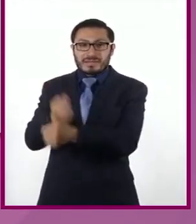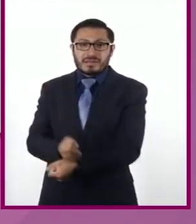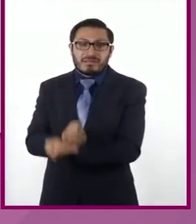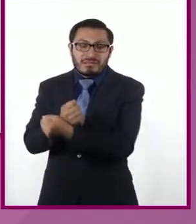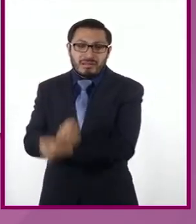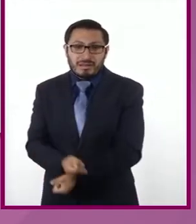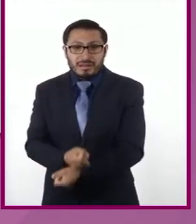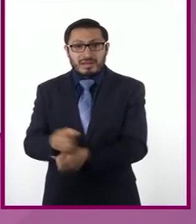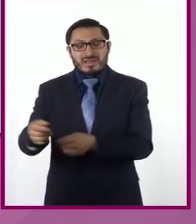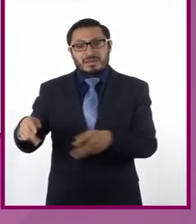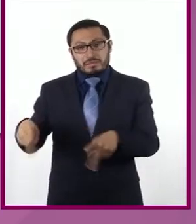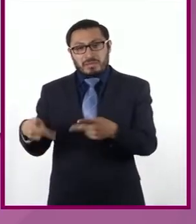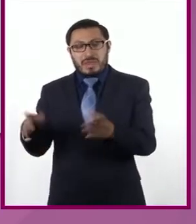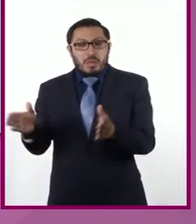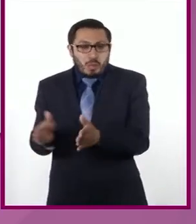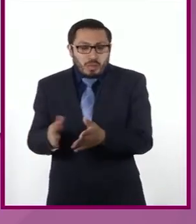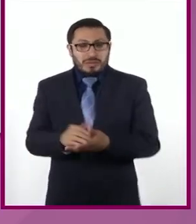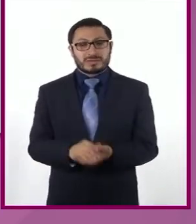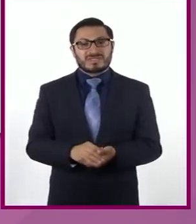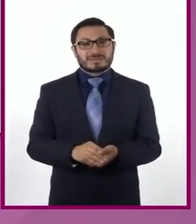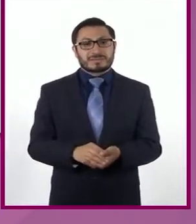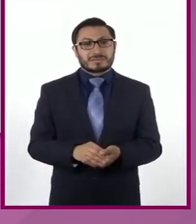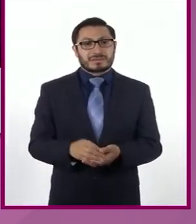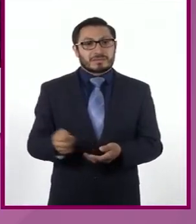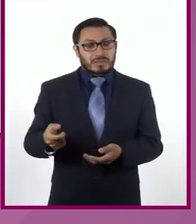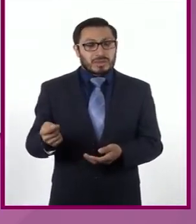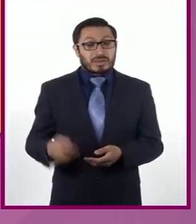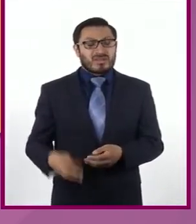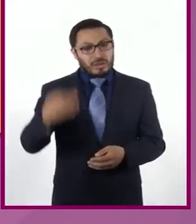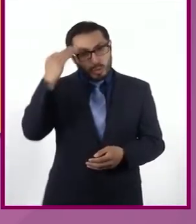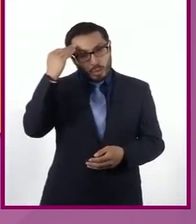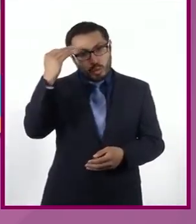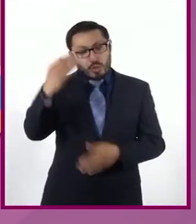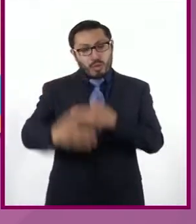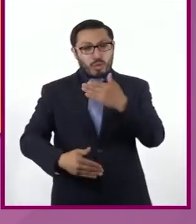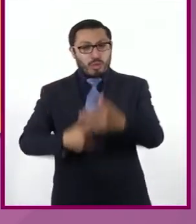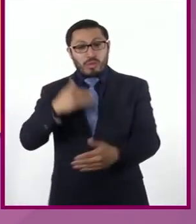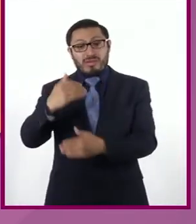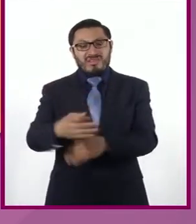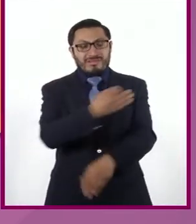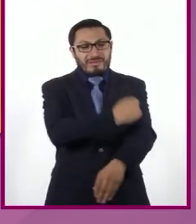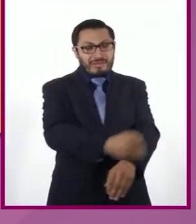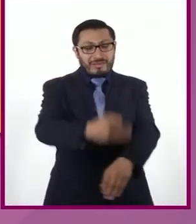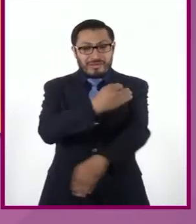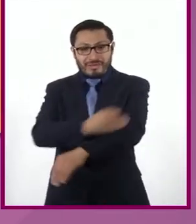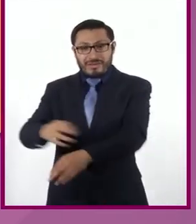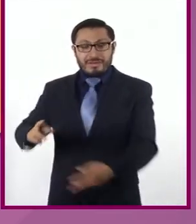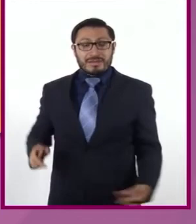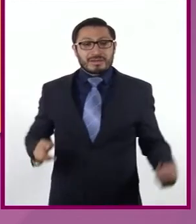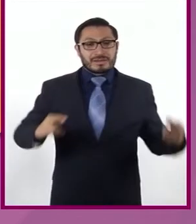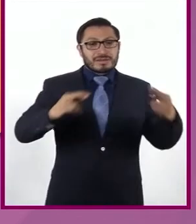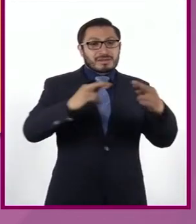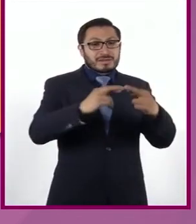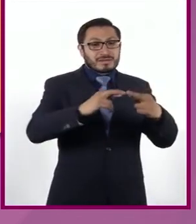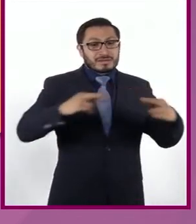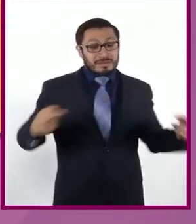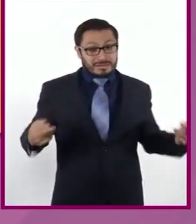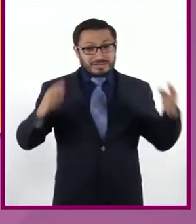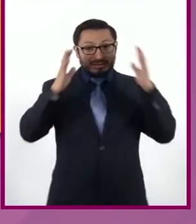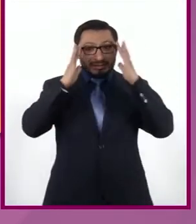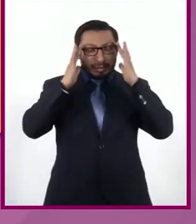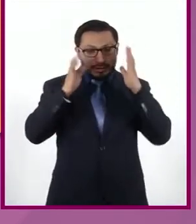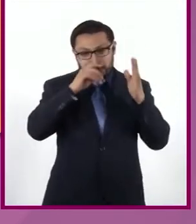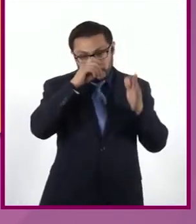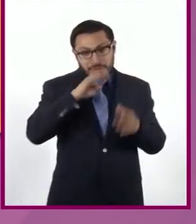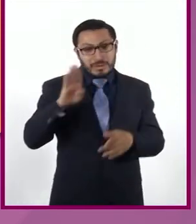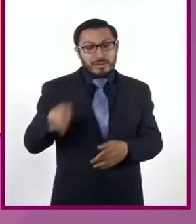pequeños comerciantes. Con el paso del tiempo, muchas familias burguesas se relacionaron con la nobleza por medio de alianzas